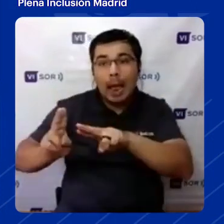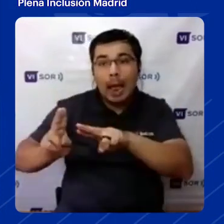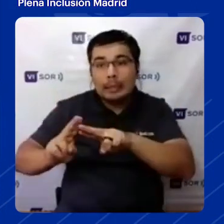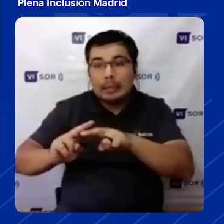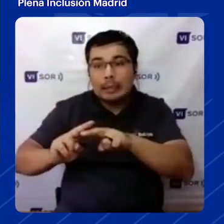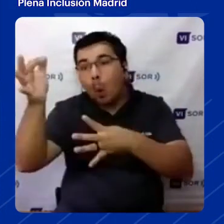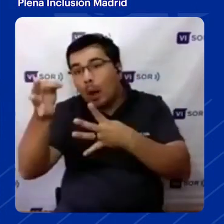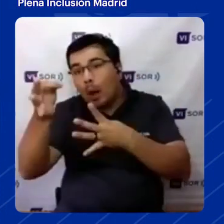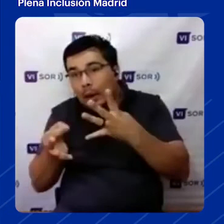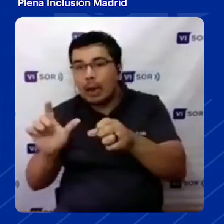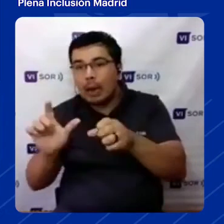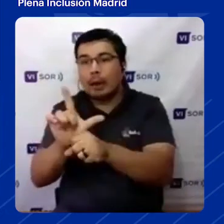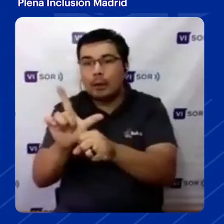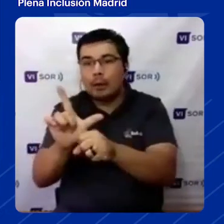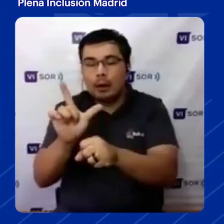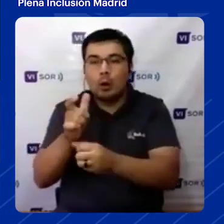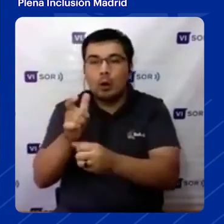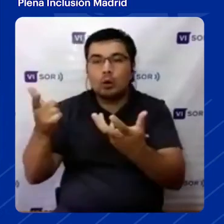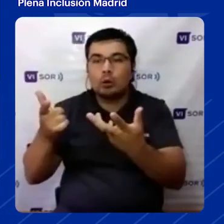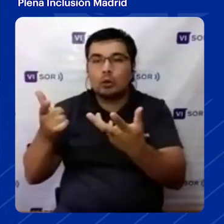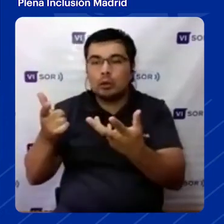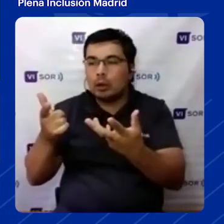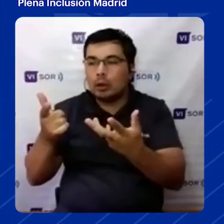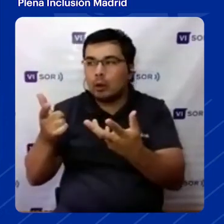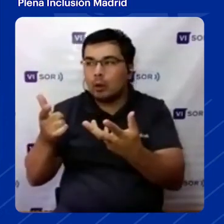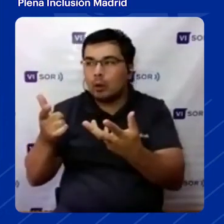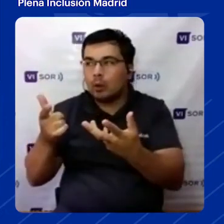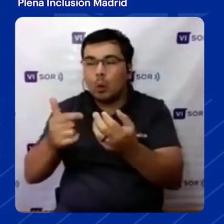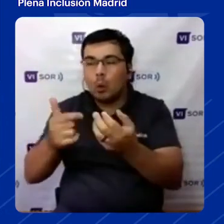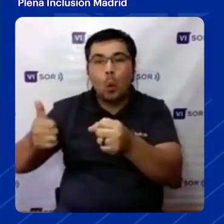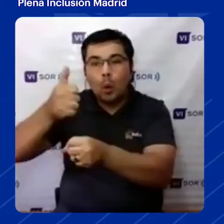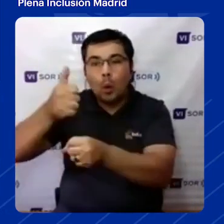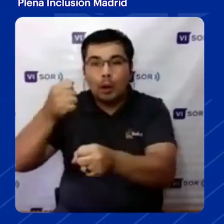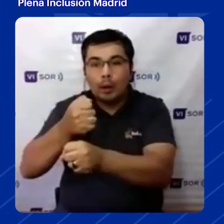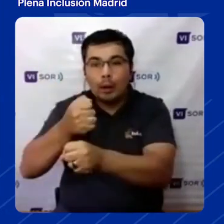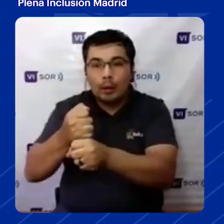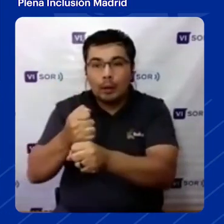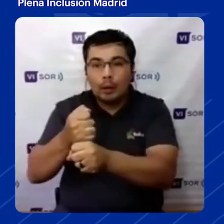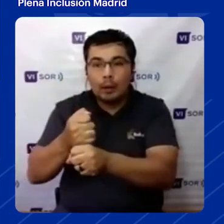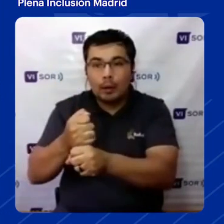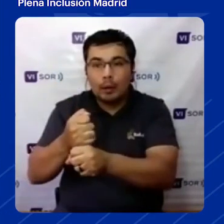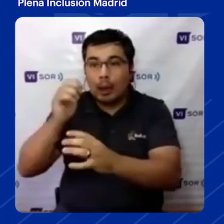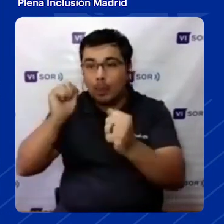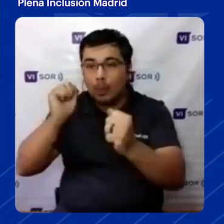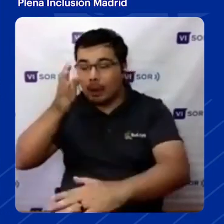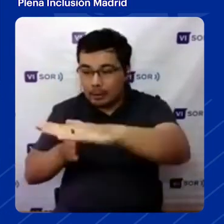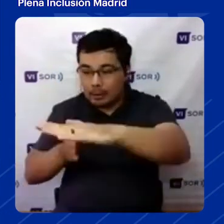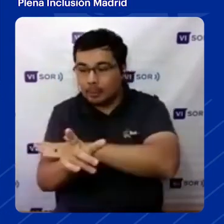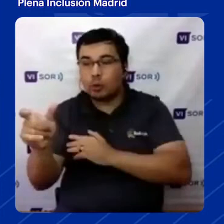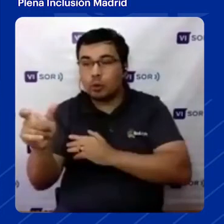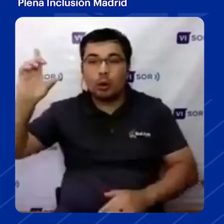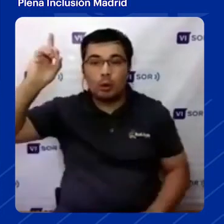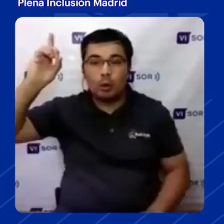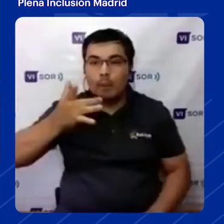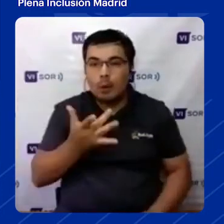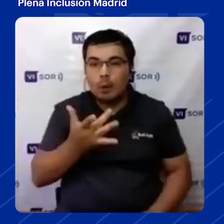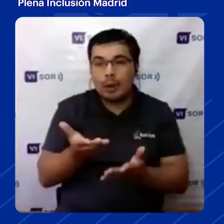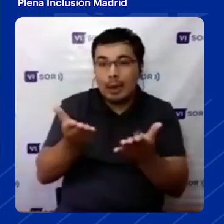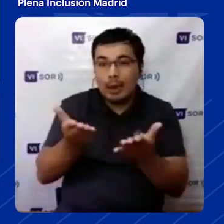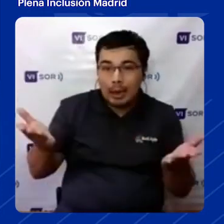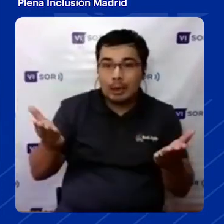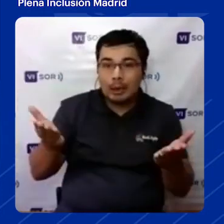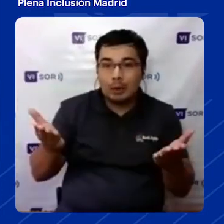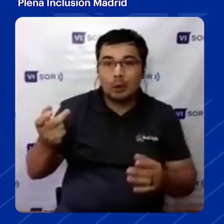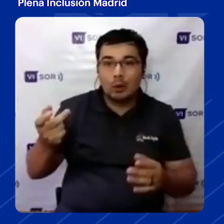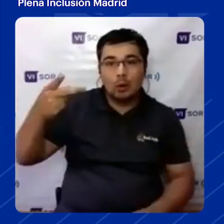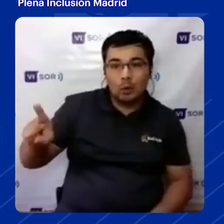puesto de trabajo que dé una oportunidad a personas, en nuestro caso, con discapacidad intelectual, porque su discapacidad en este caso es la